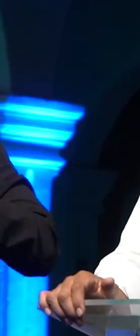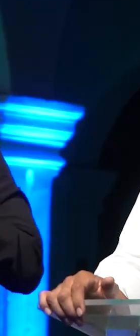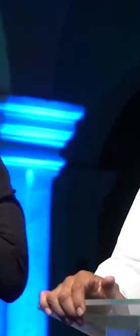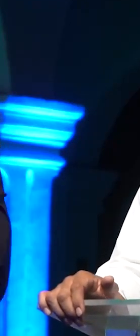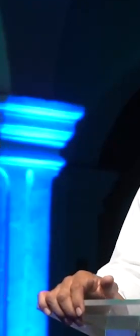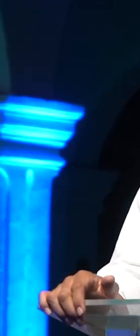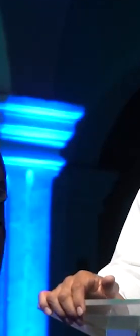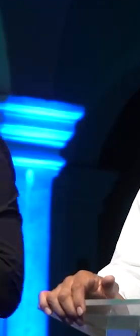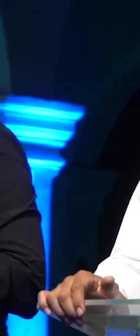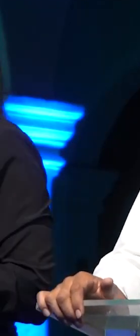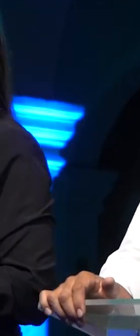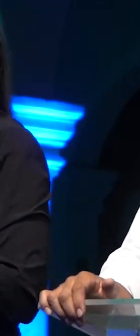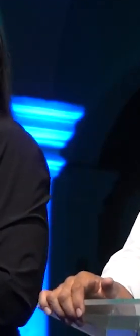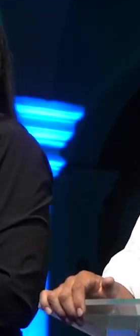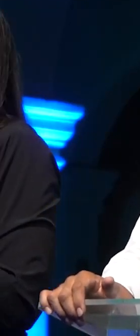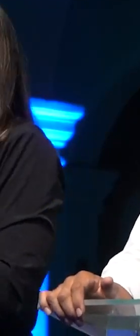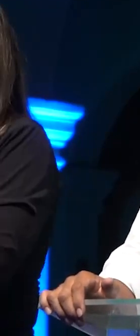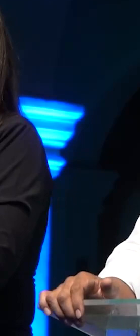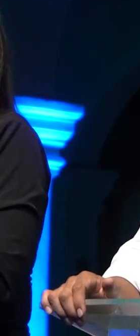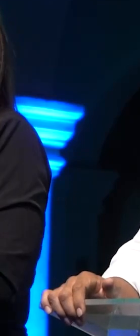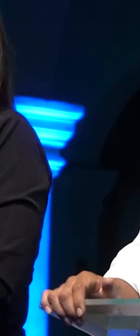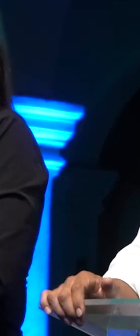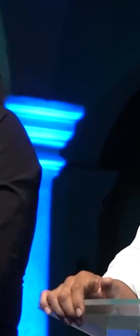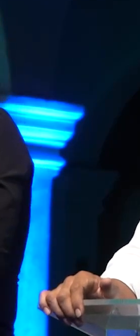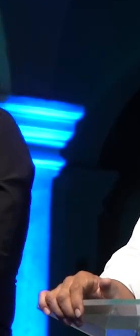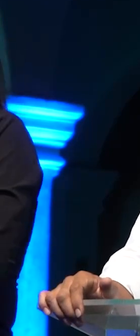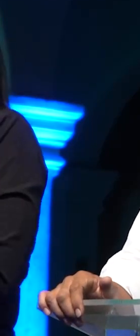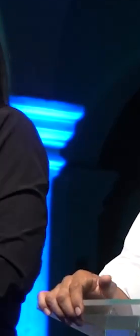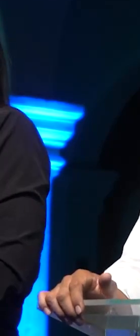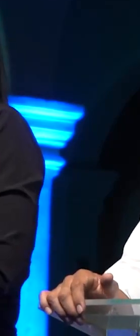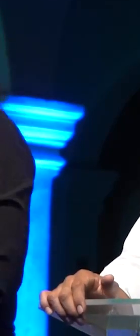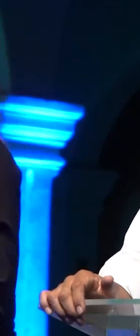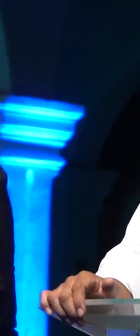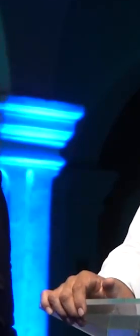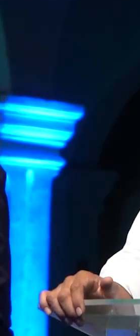miedo alzar la voz, decir algo. Llevamos 4 años de un